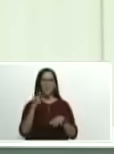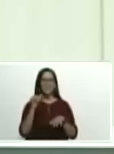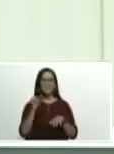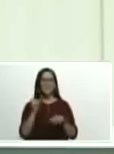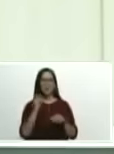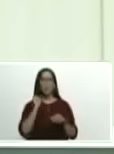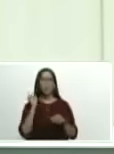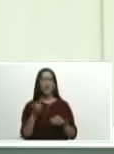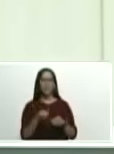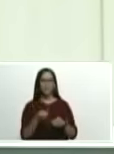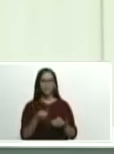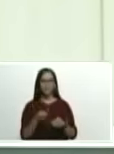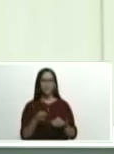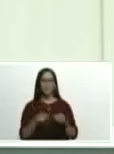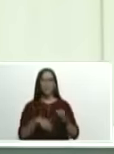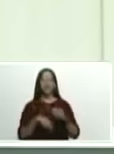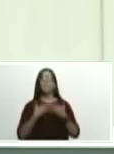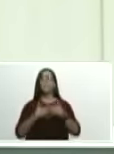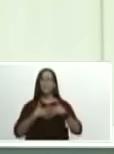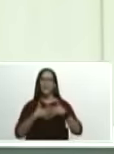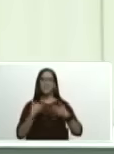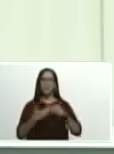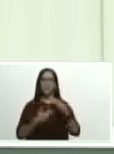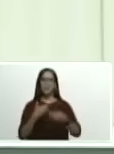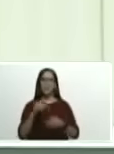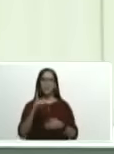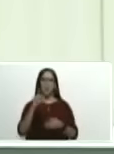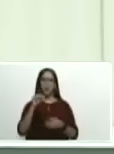Guárico, planta procesadora Doña Clara.